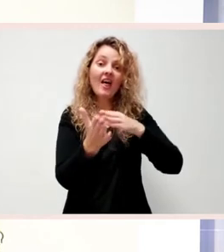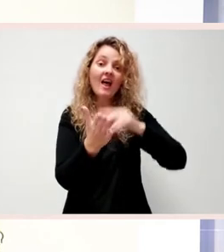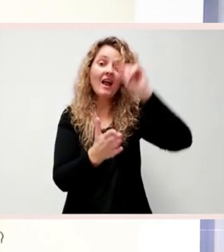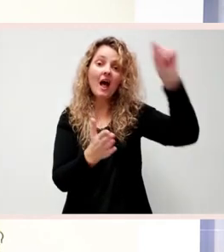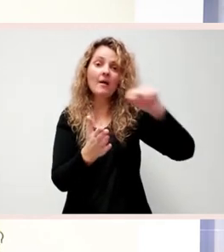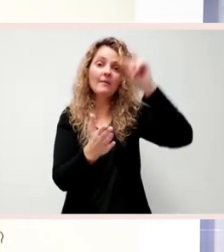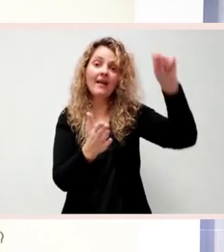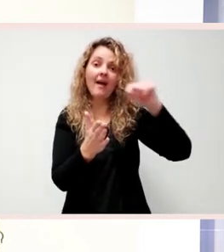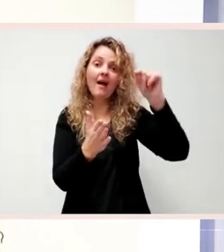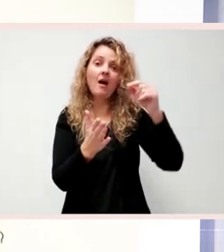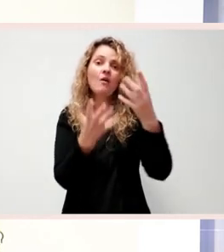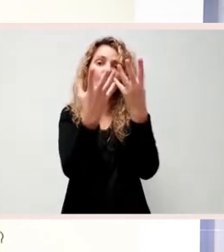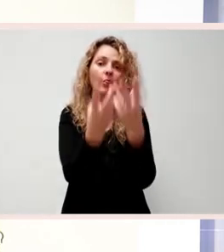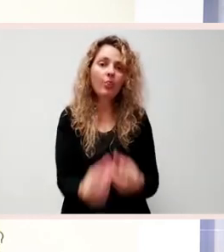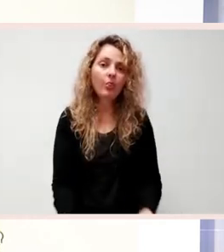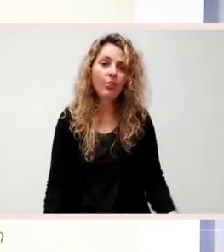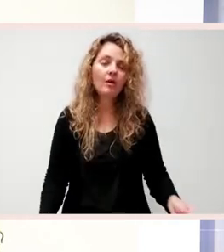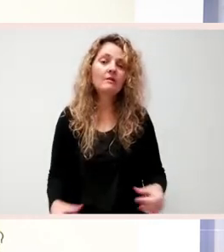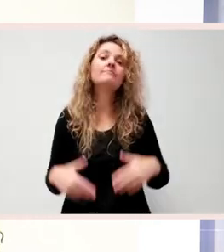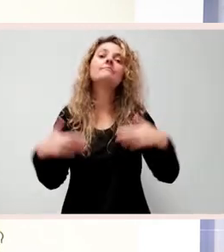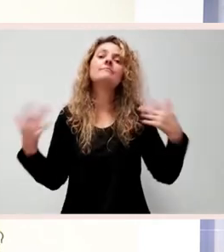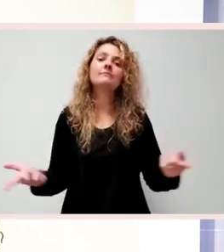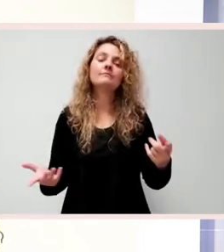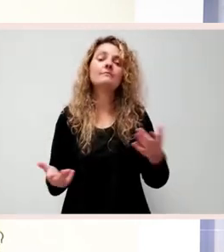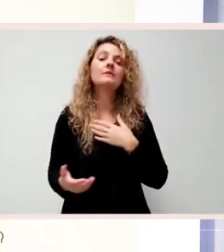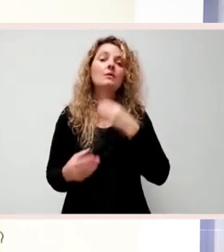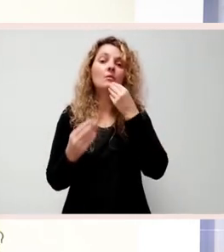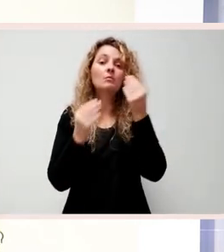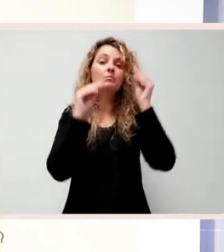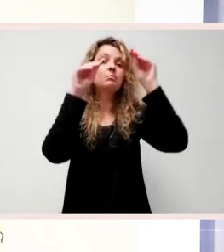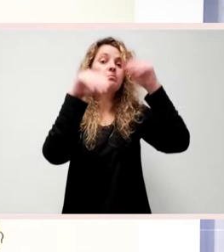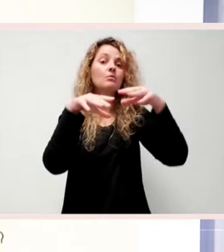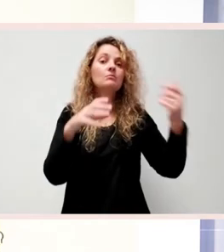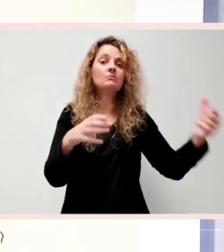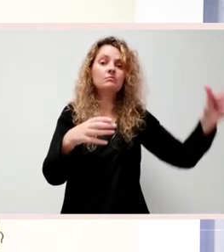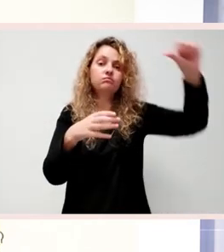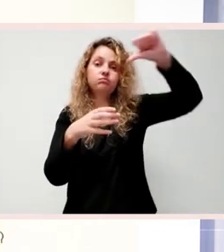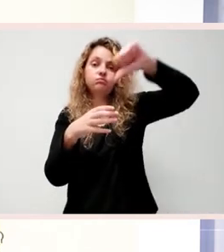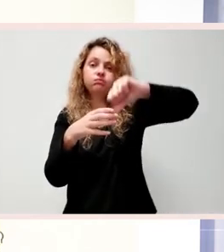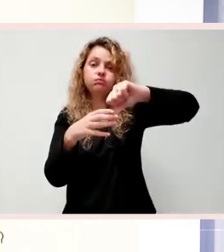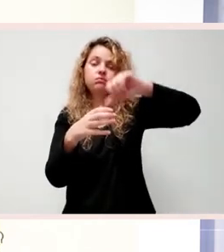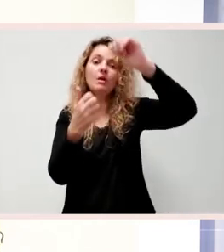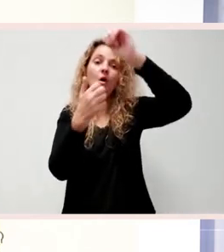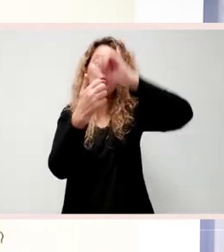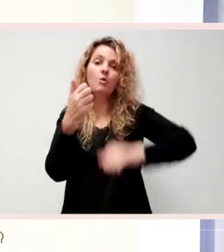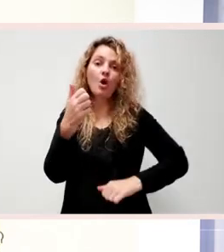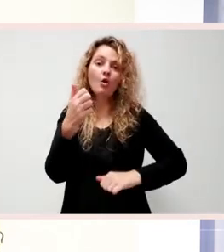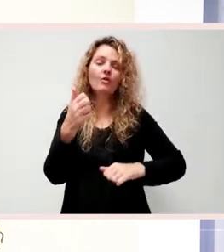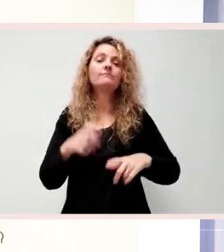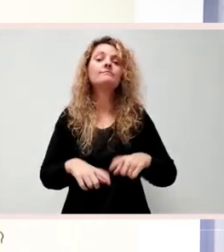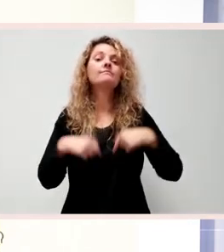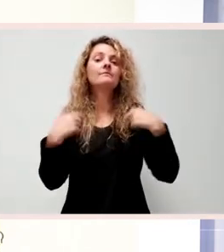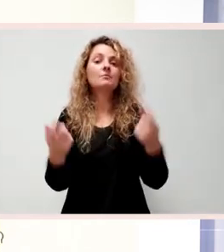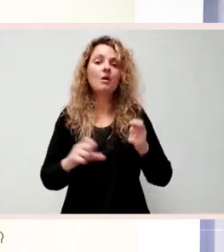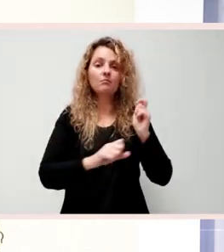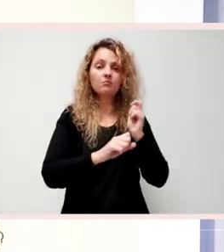bronce, rompemos o molde de cerámico e xa temos a peza que queremos. A ela, no caso desta, para salientar un pouco a